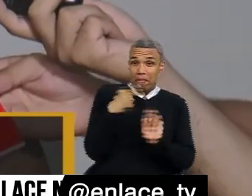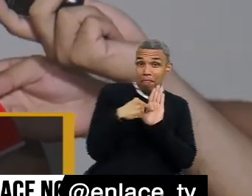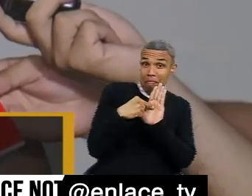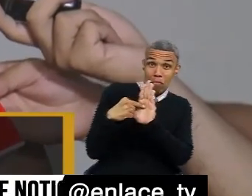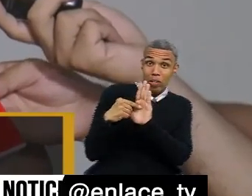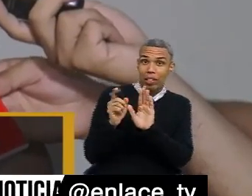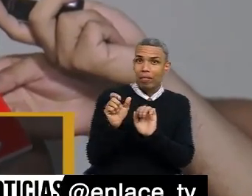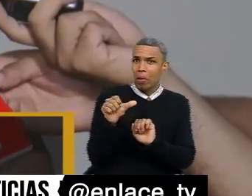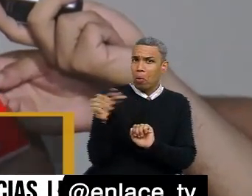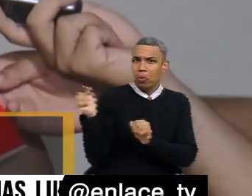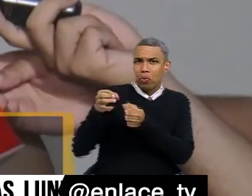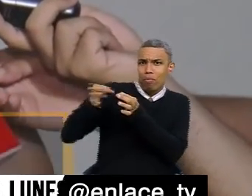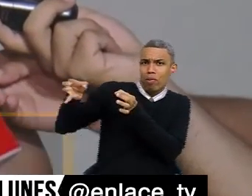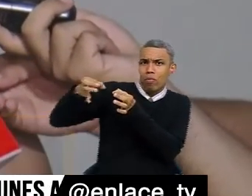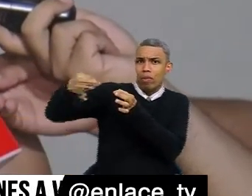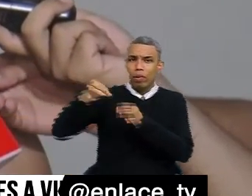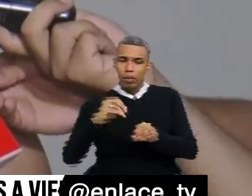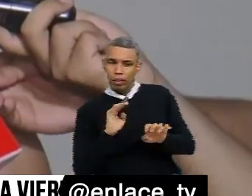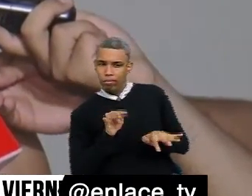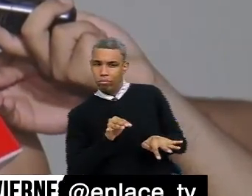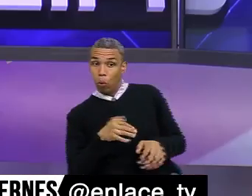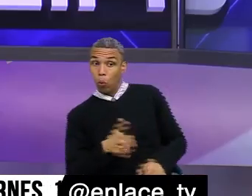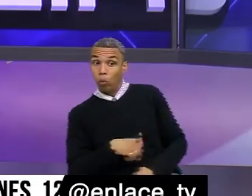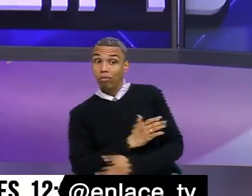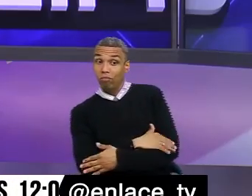un partido de gran importancia para la ciudad.